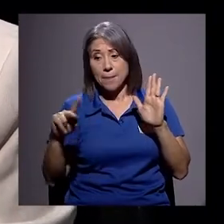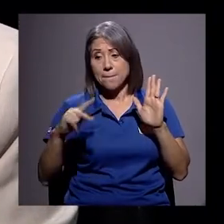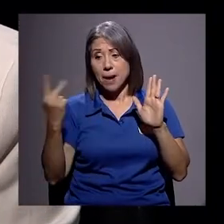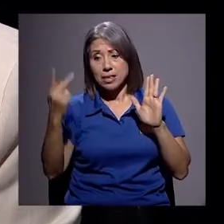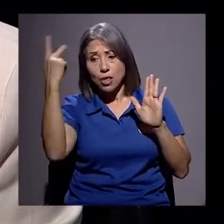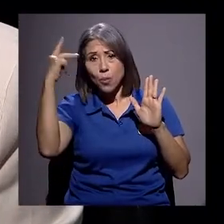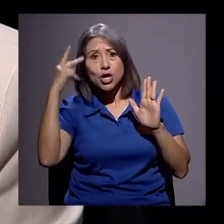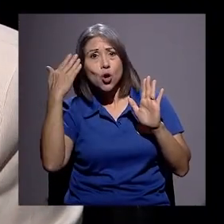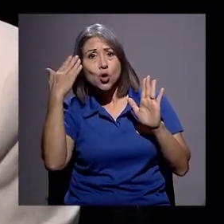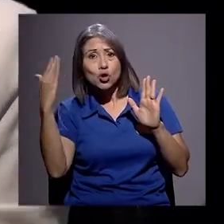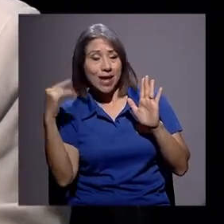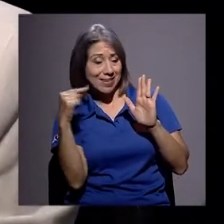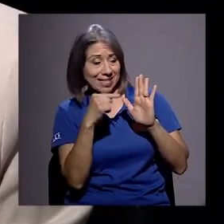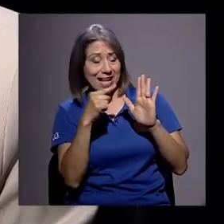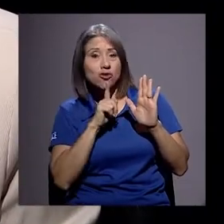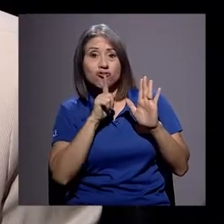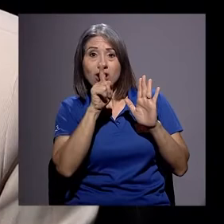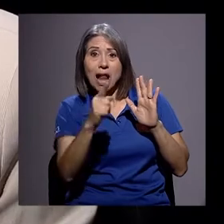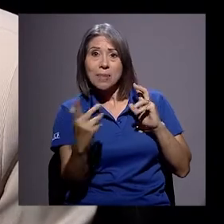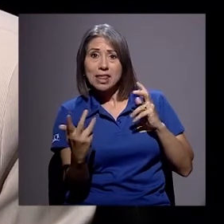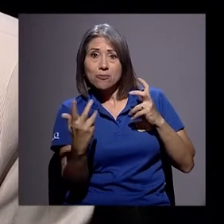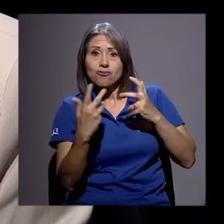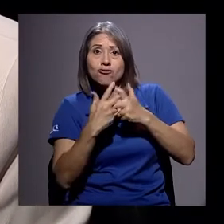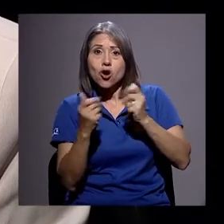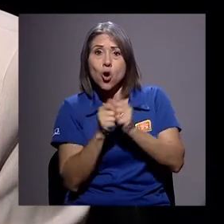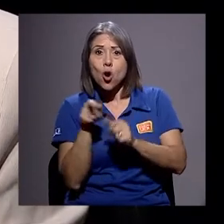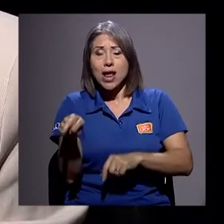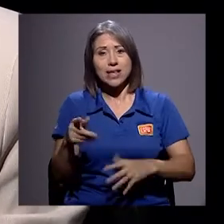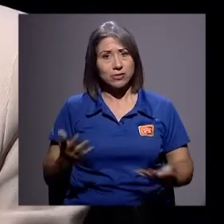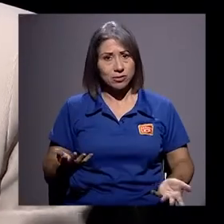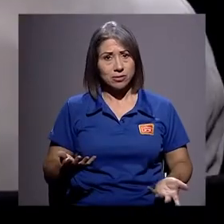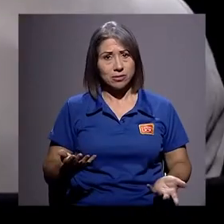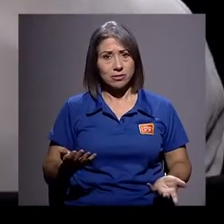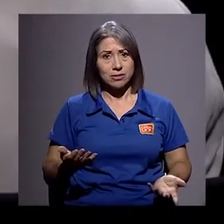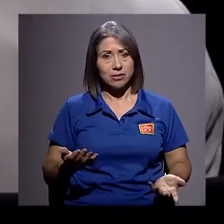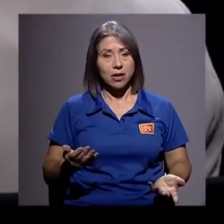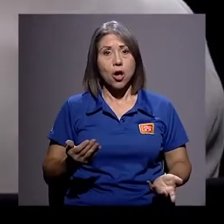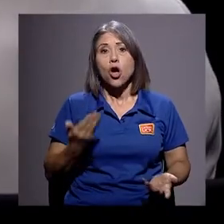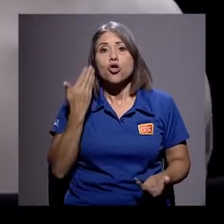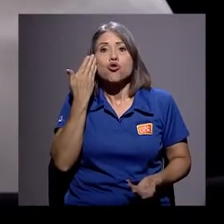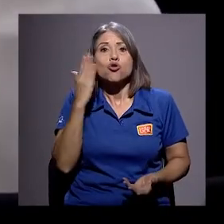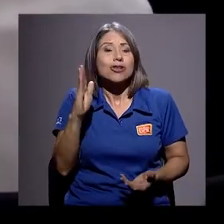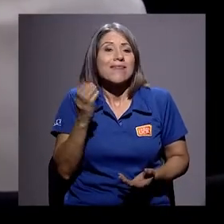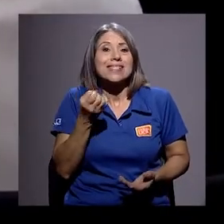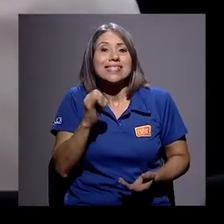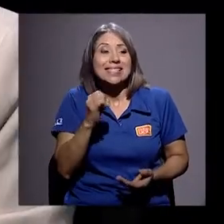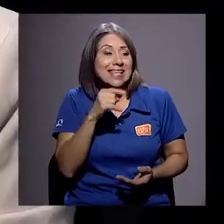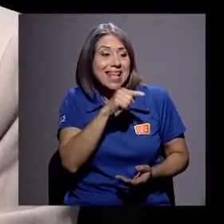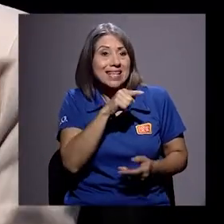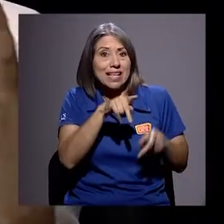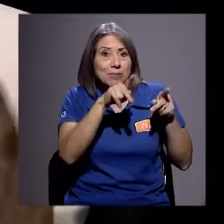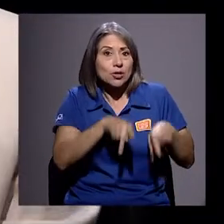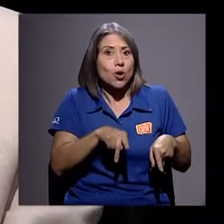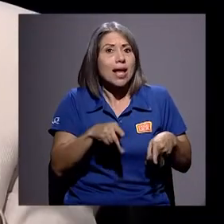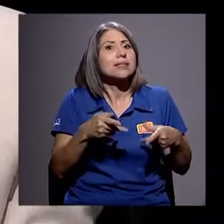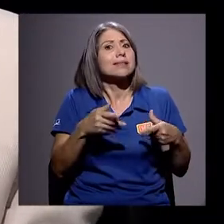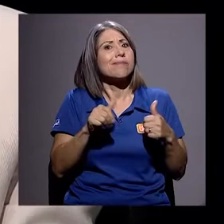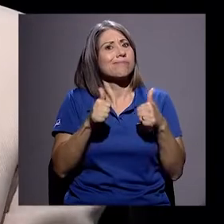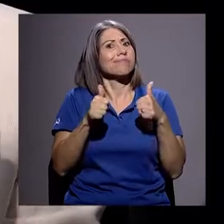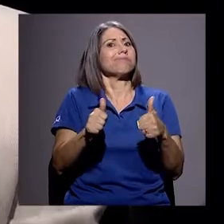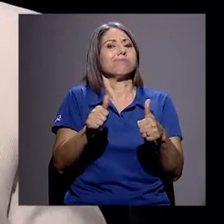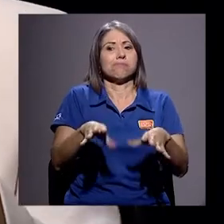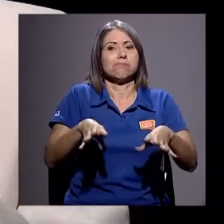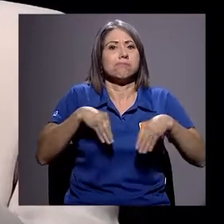congruencia ideológica con lo que partido con lo que el partido pregunta verdad o si tienen una adhesión genuina al plan de